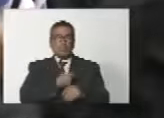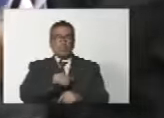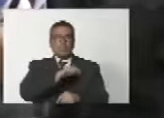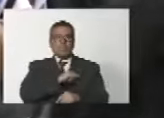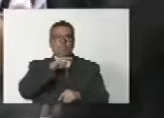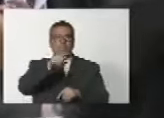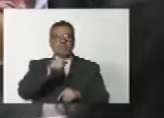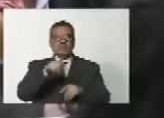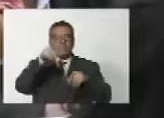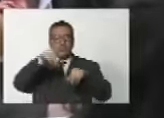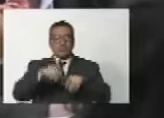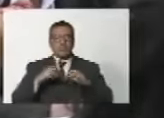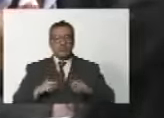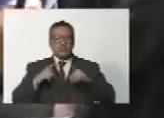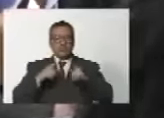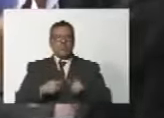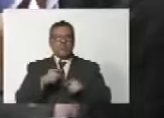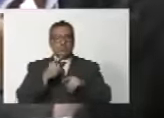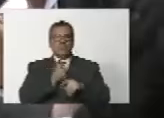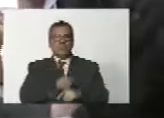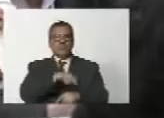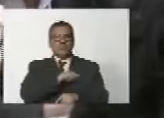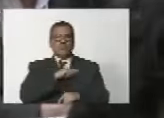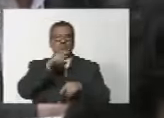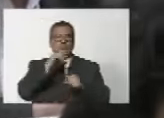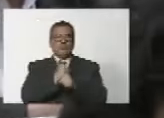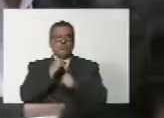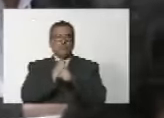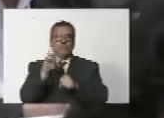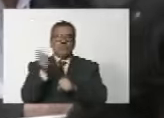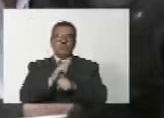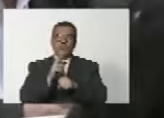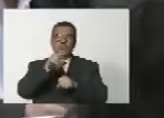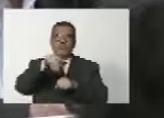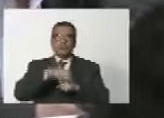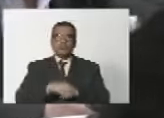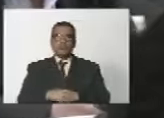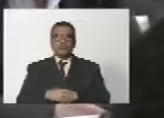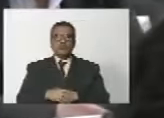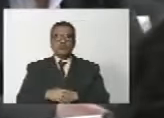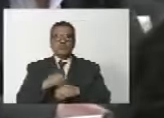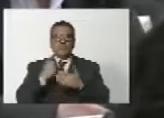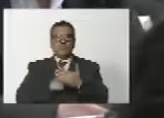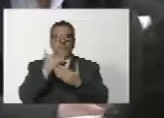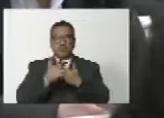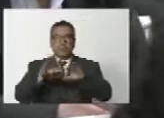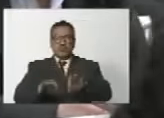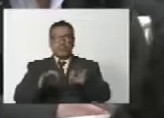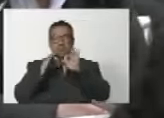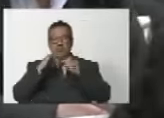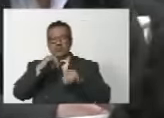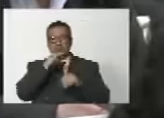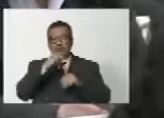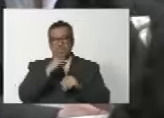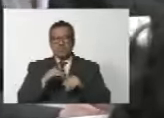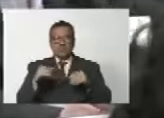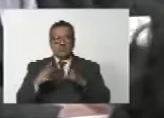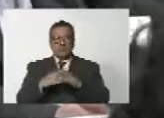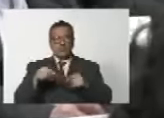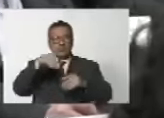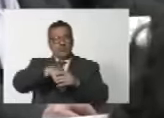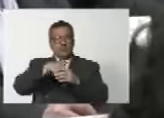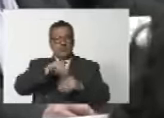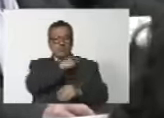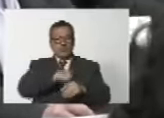porque ya se encuentra en Madrid. Fíjense ustedes, destacando rápidamente, plan especial de información en torno a las